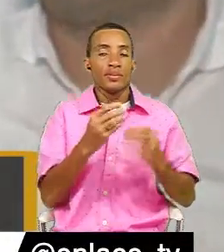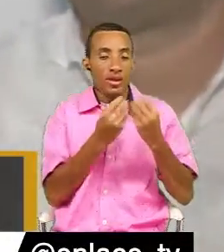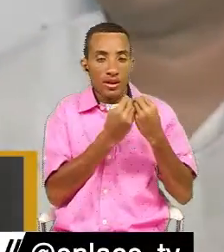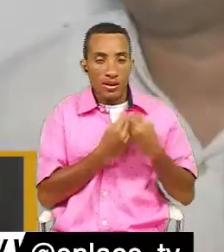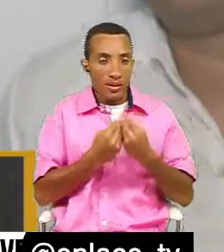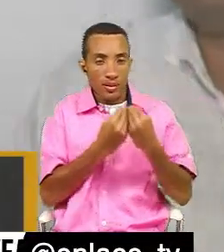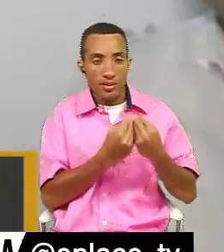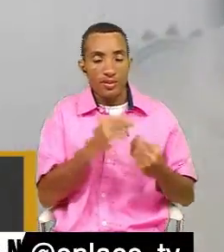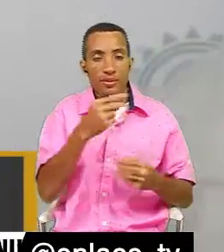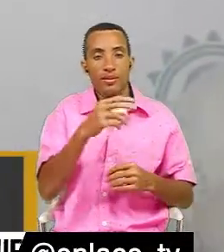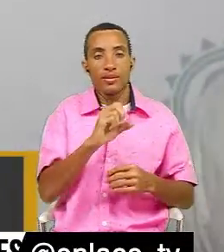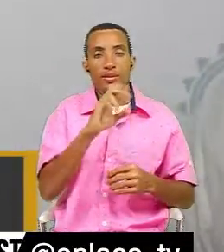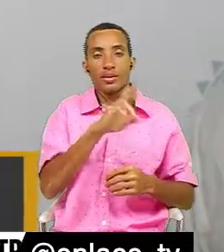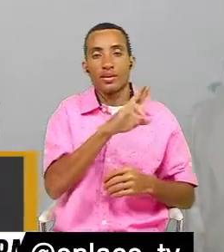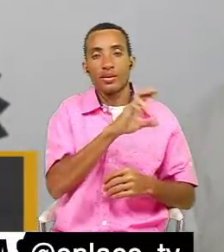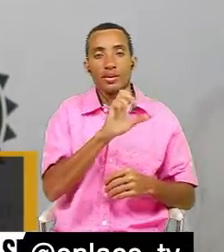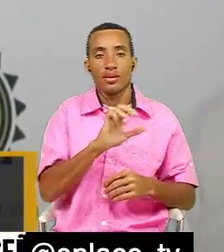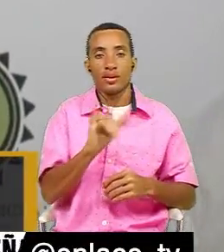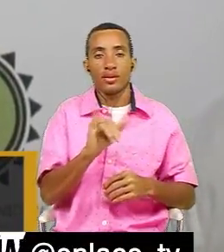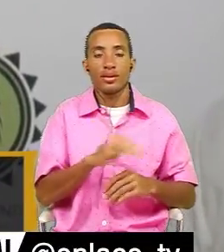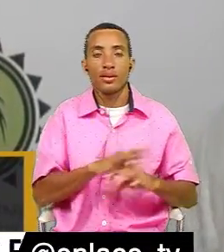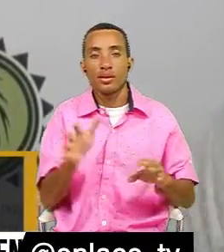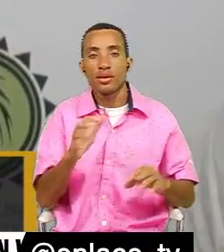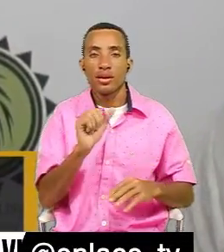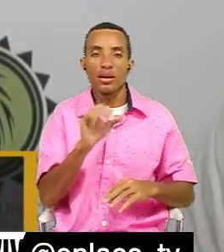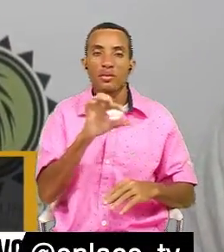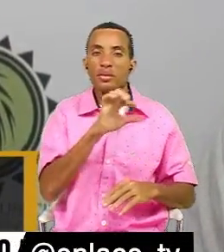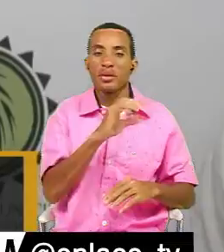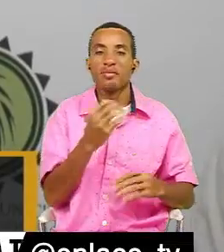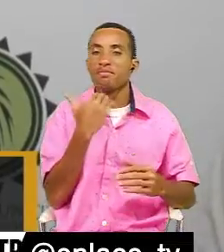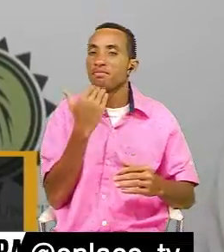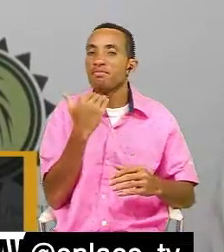frente al tema de Navelena, esta APP, que no se sabe cómo ha hecho, qué ha